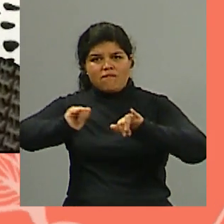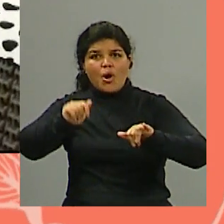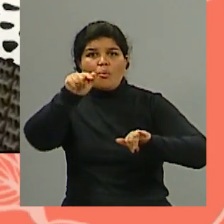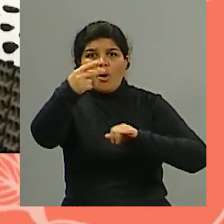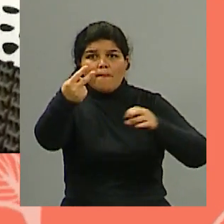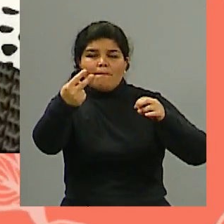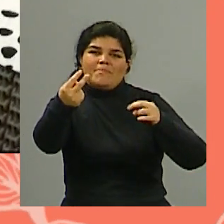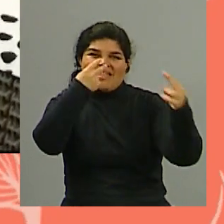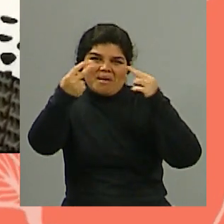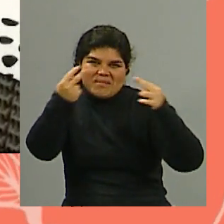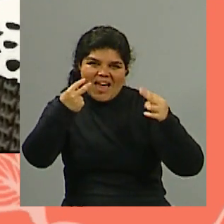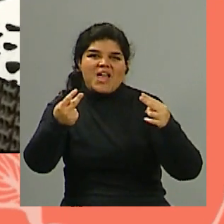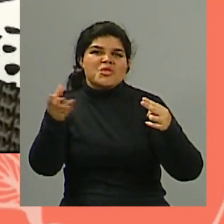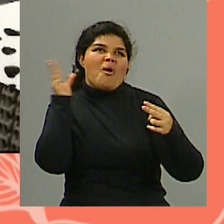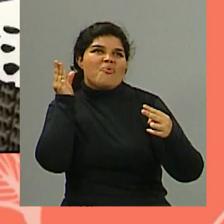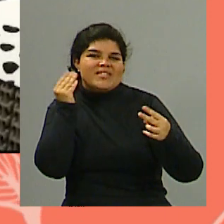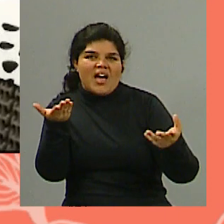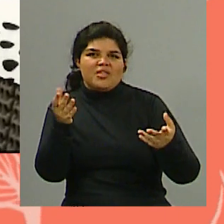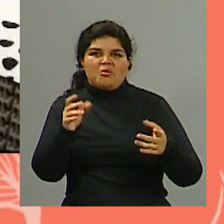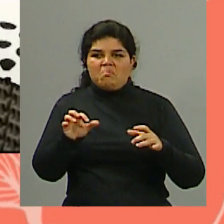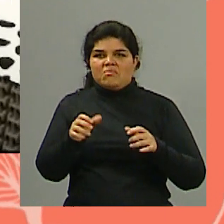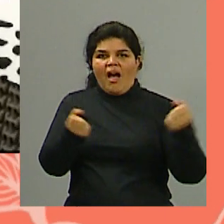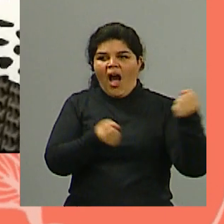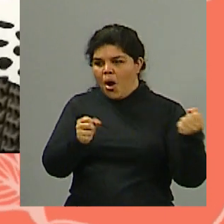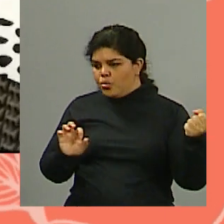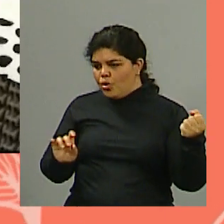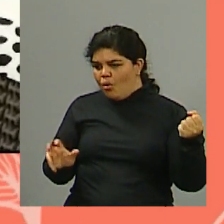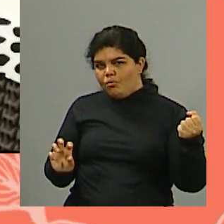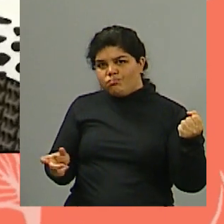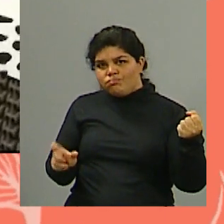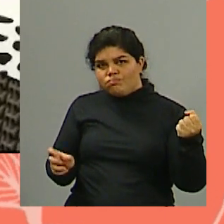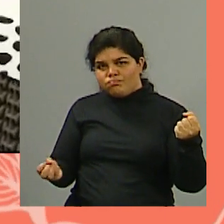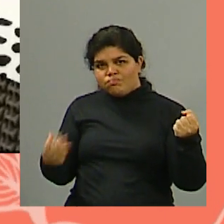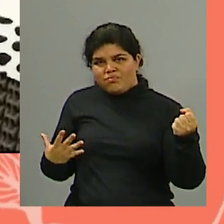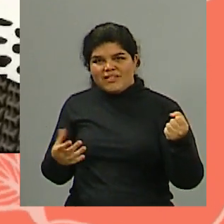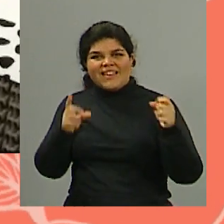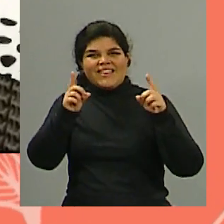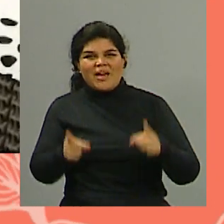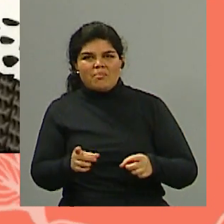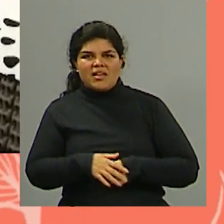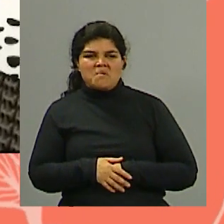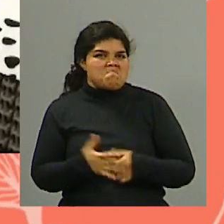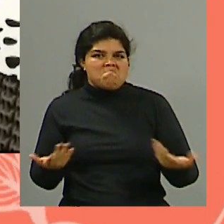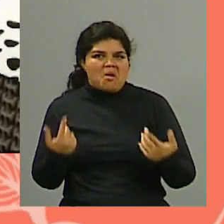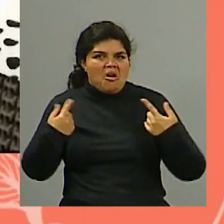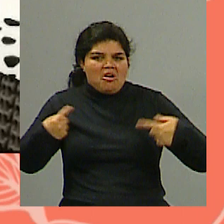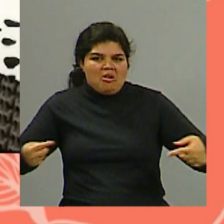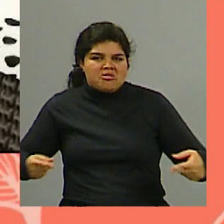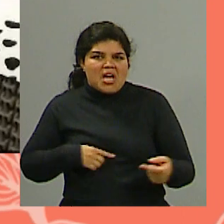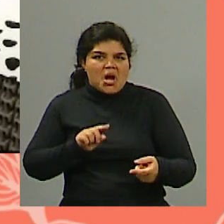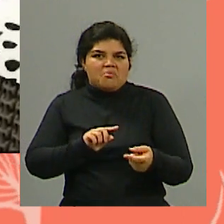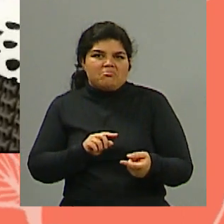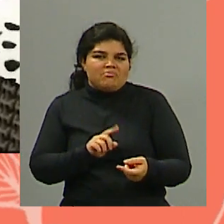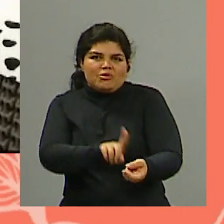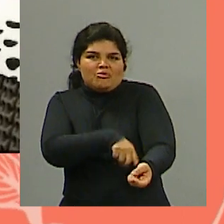así sea la radio en tu auto, en tu casa, a través de las diferentes páginas, lo que tenemos ganas de charlar, de lo que nos pasa